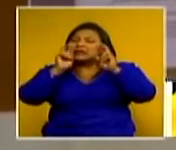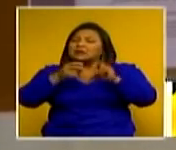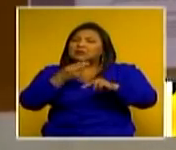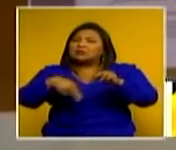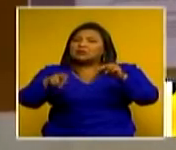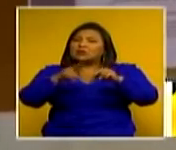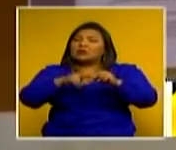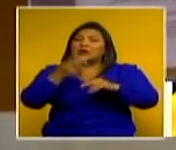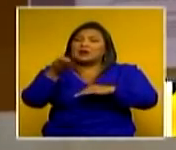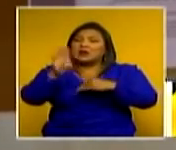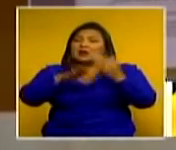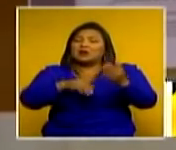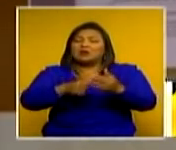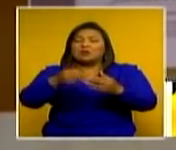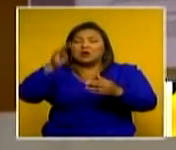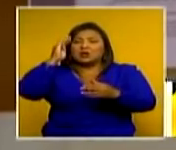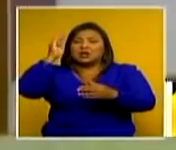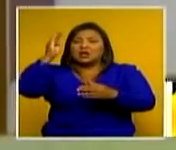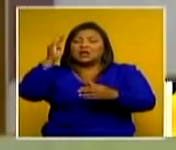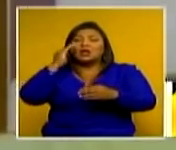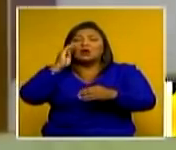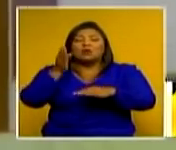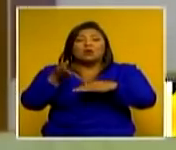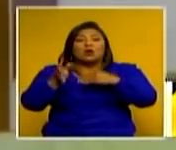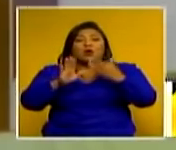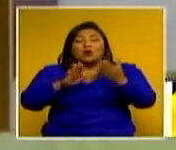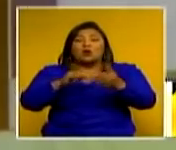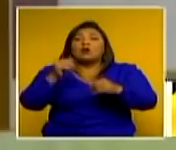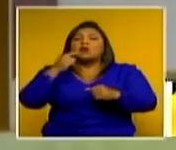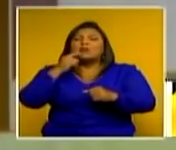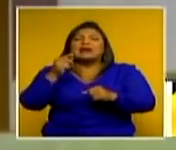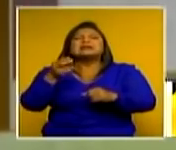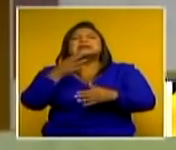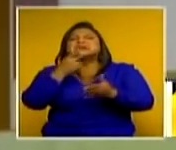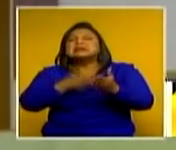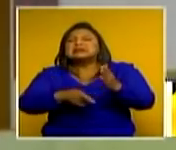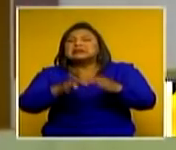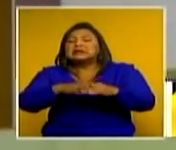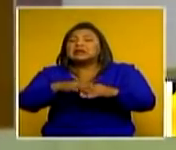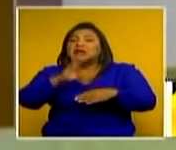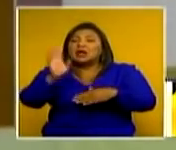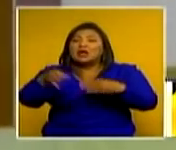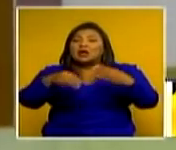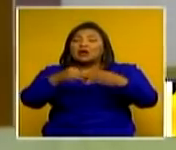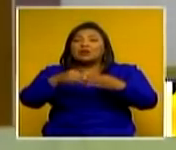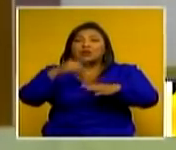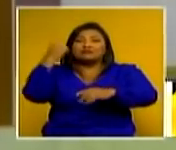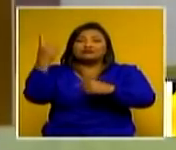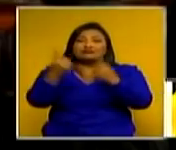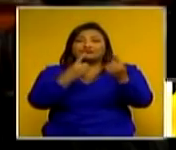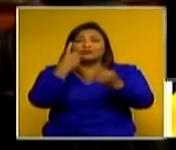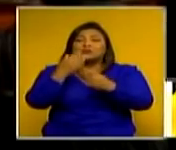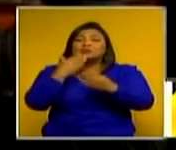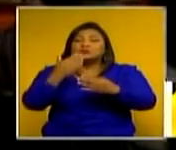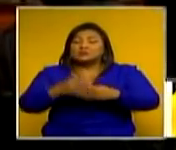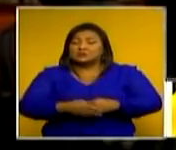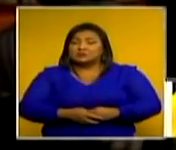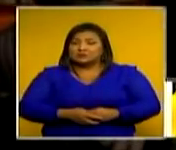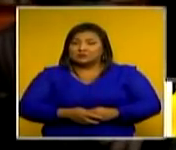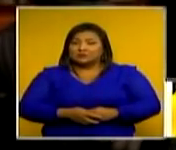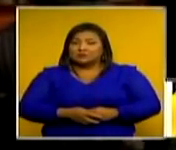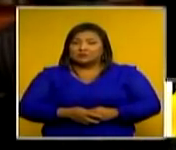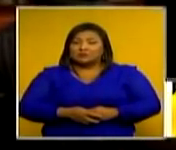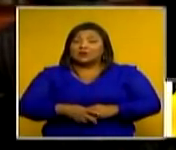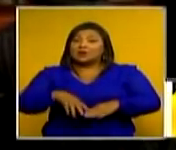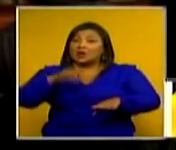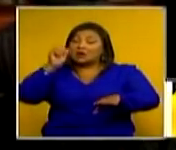gabela como crimen organizado y que estaría relacionado con la adquisición de los helicópteros brutos el